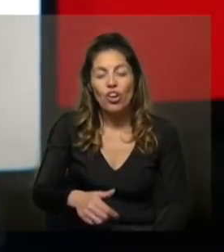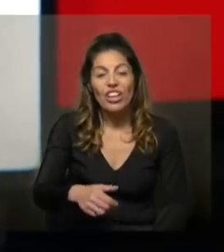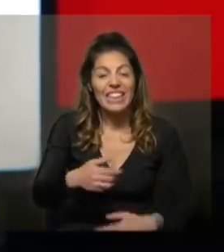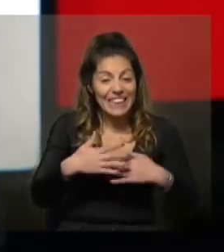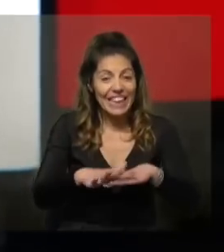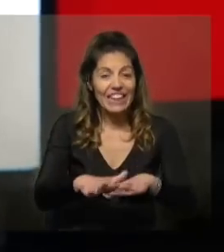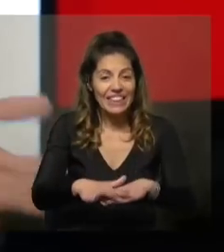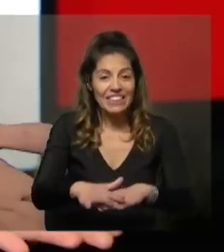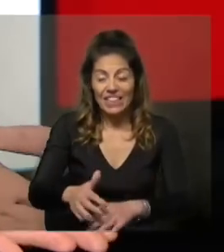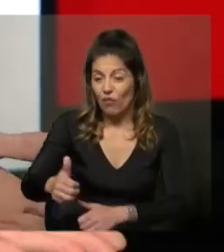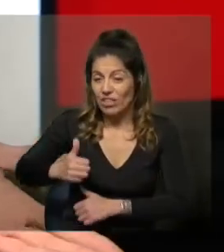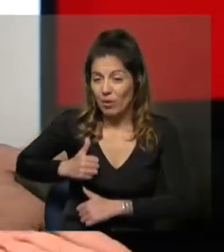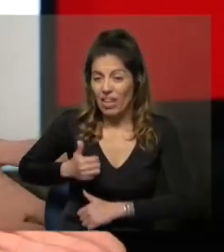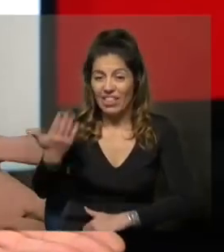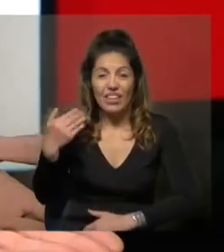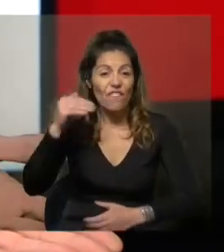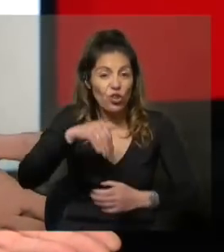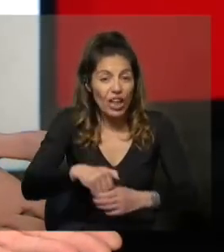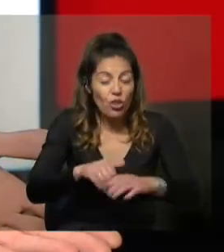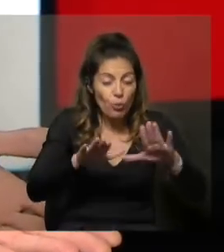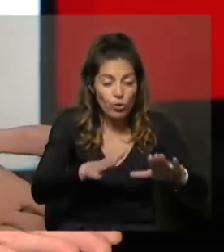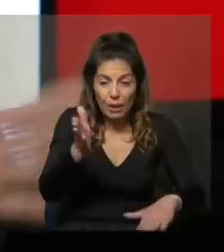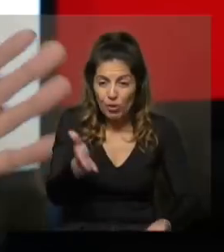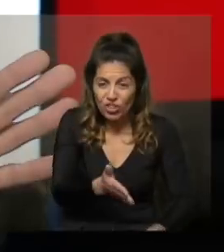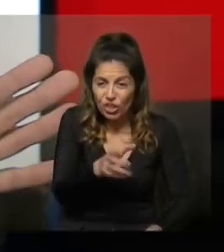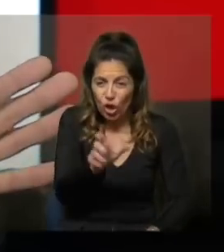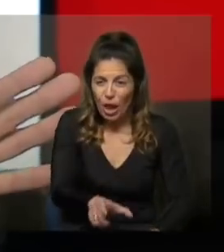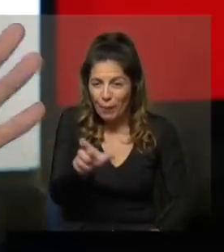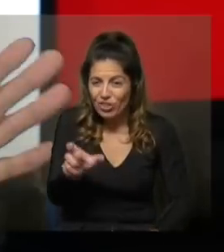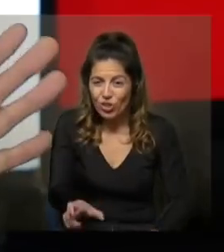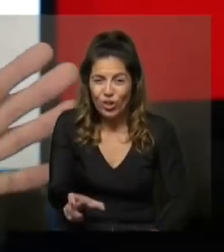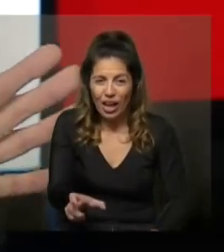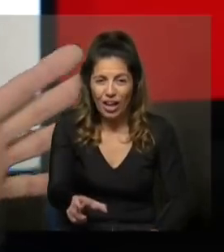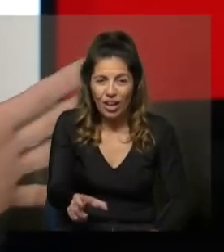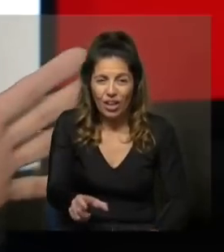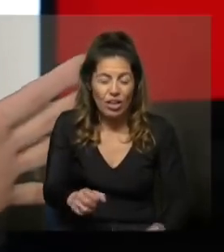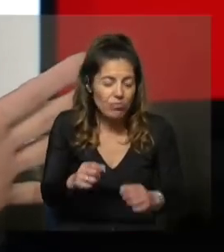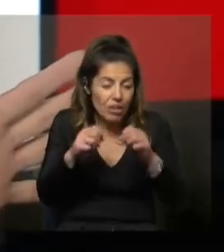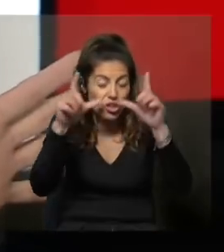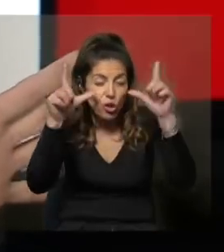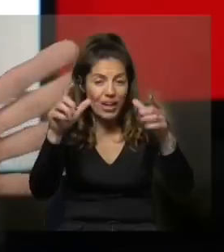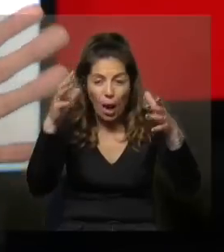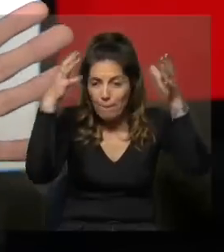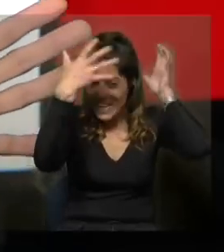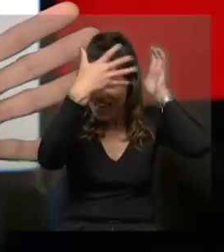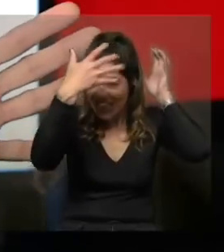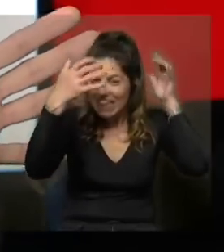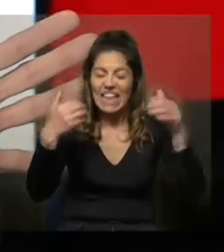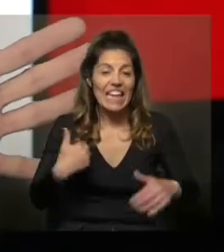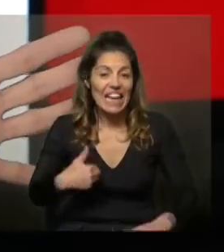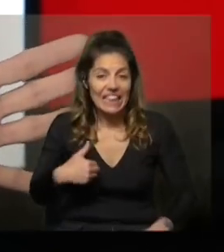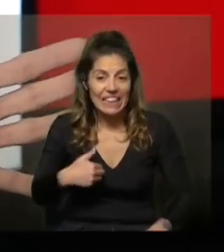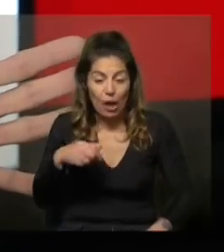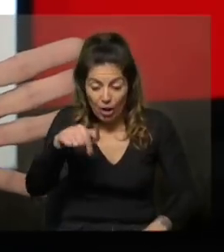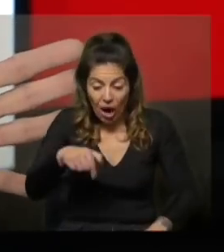armadas y votados por un 10% de la población lo tenemos cuando la gente se asombra de mi ley en Argentina yo le digo por acá el 10%